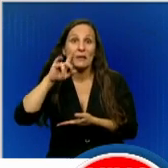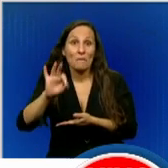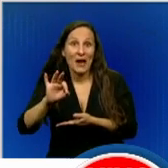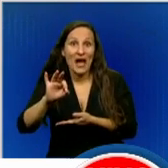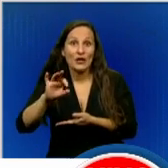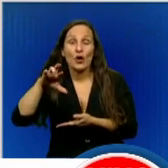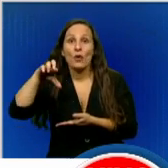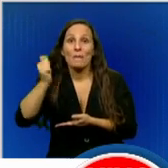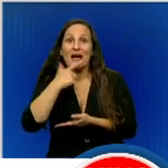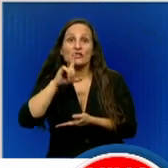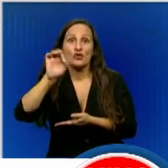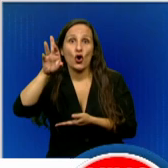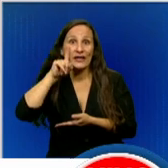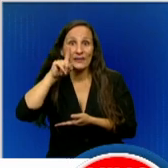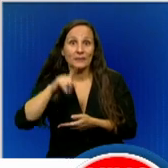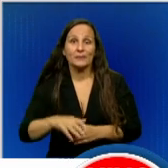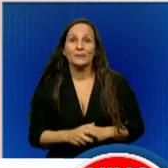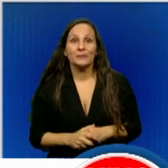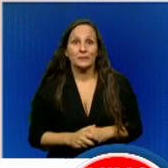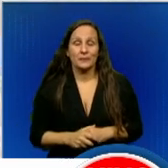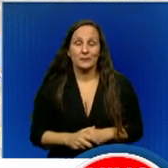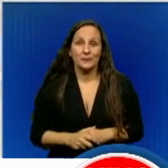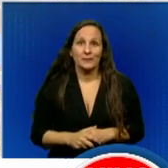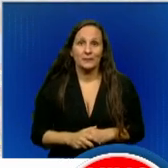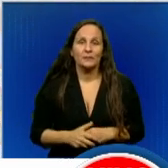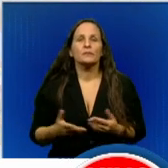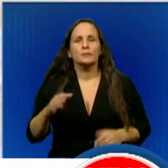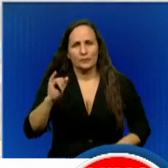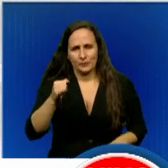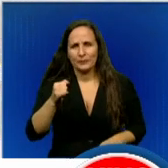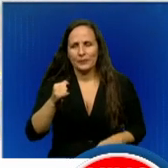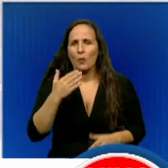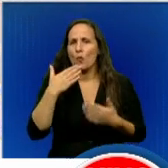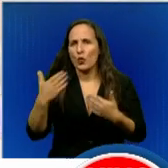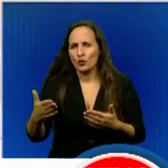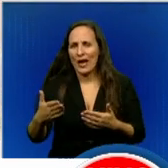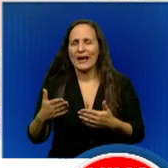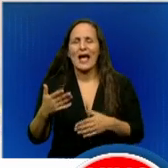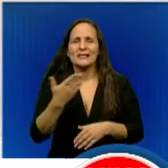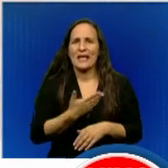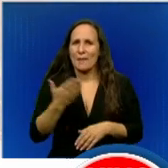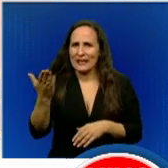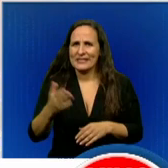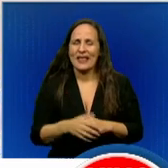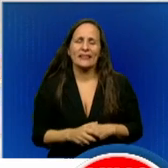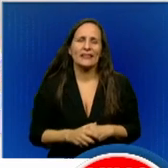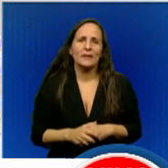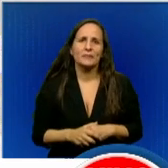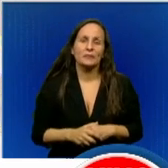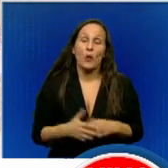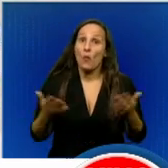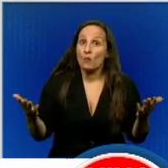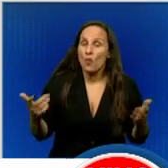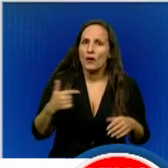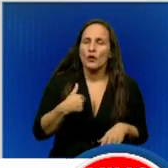pastor y sí muchas gracias señor presidente bueno